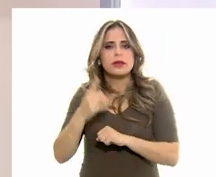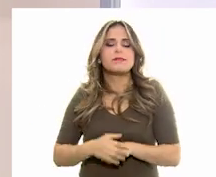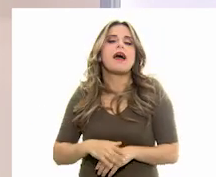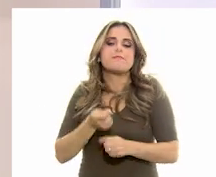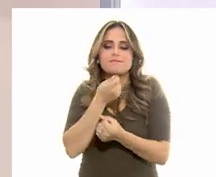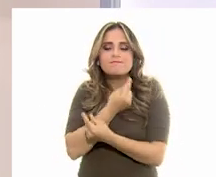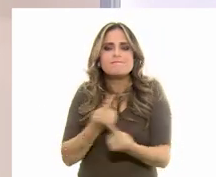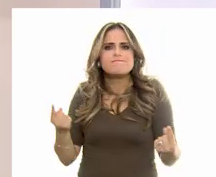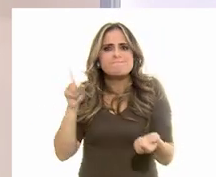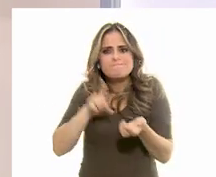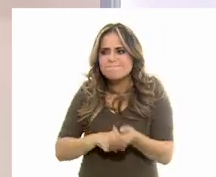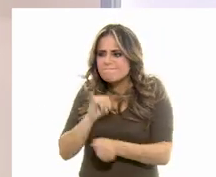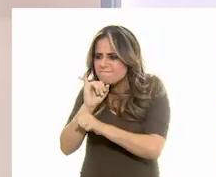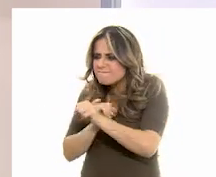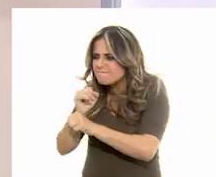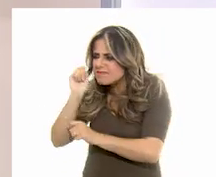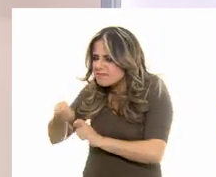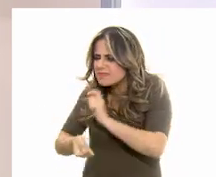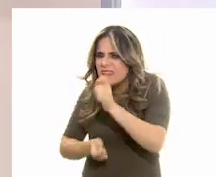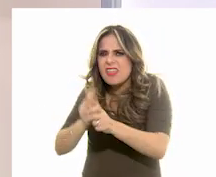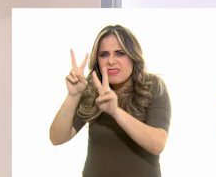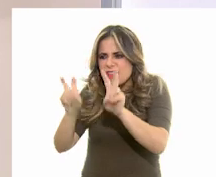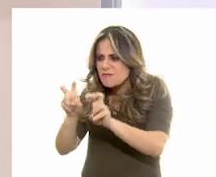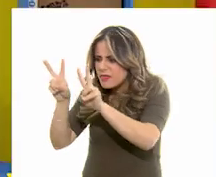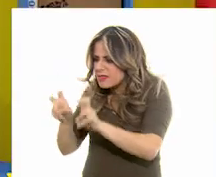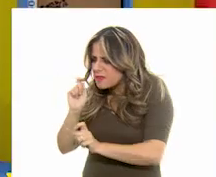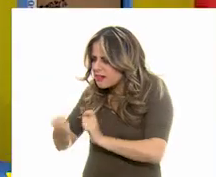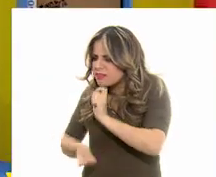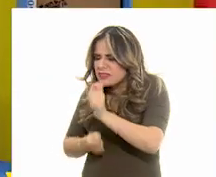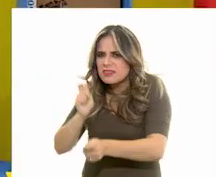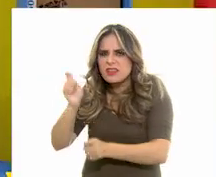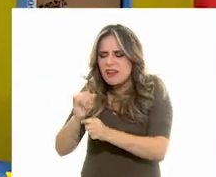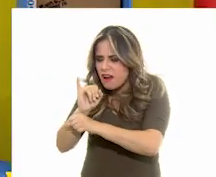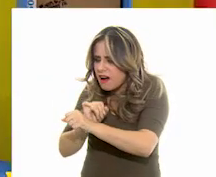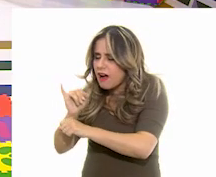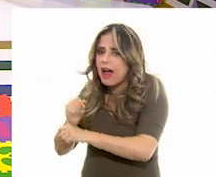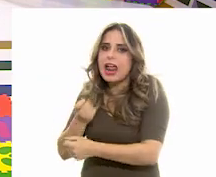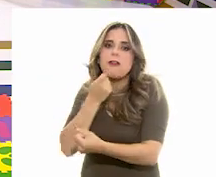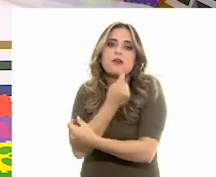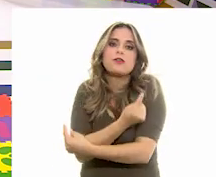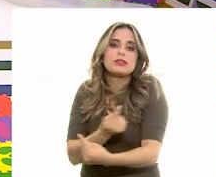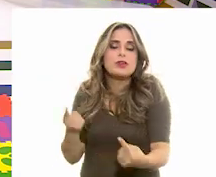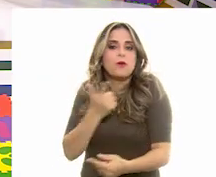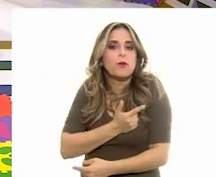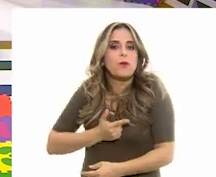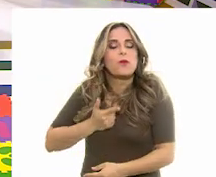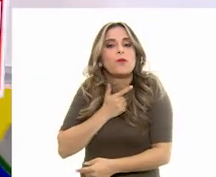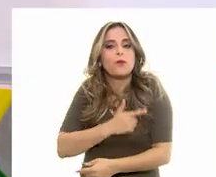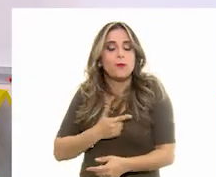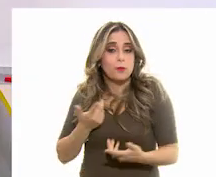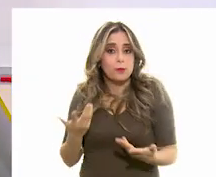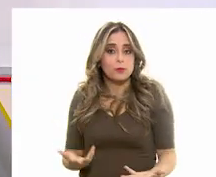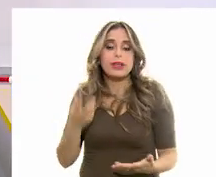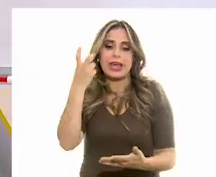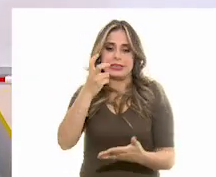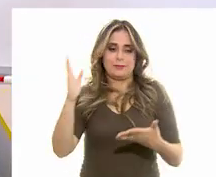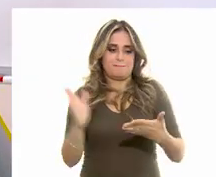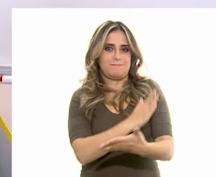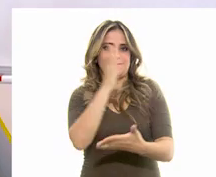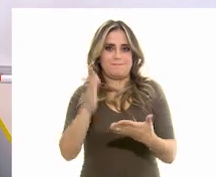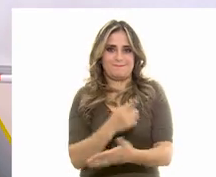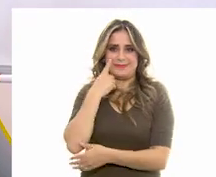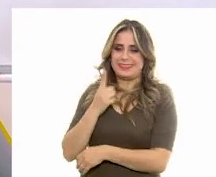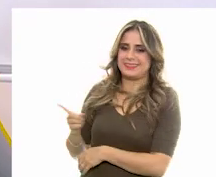entonces decidieron investigar sobre ese tema. A ver. ¿Sí? Y entonces nuestro álbum quedó así.